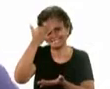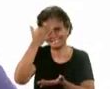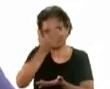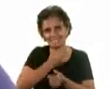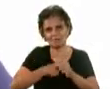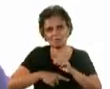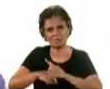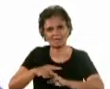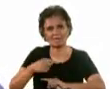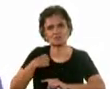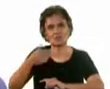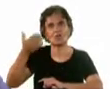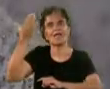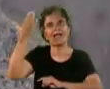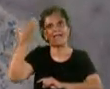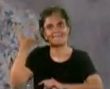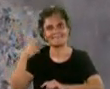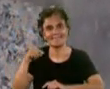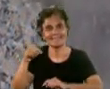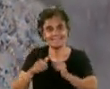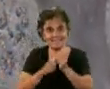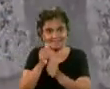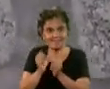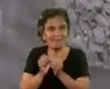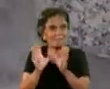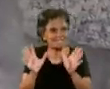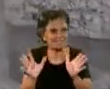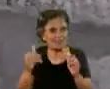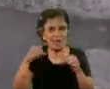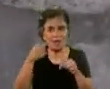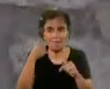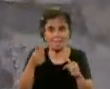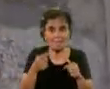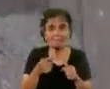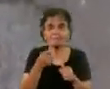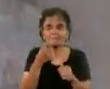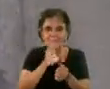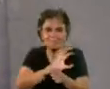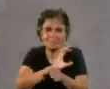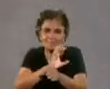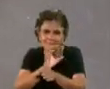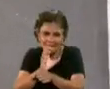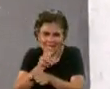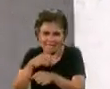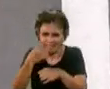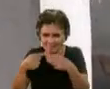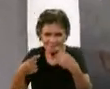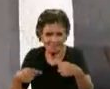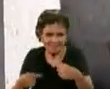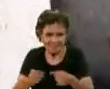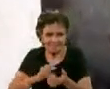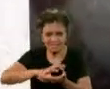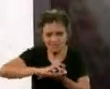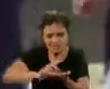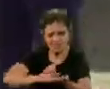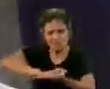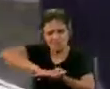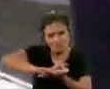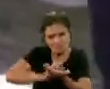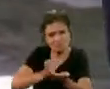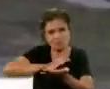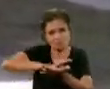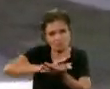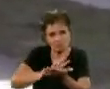otra gestión como gobernador, y veo cómo ha crecido, una molienda de minerales, de cuarzo, de feldespato, que agrega valor